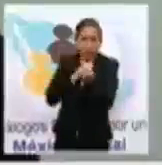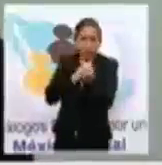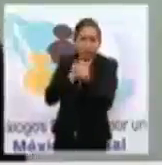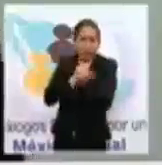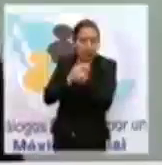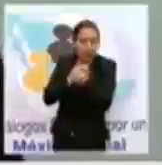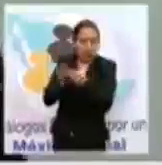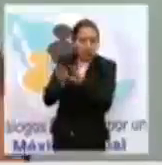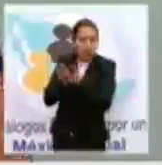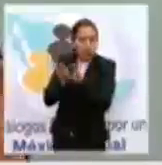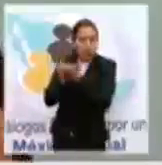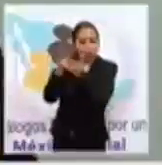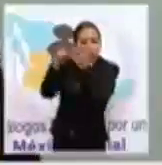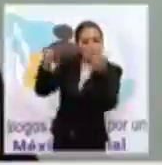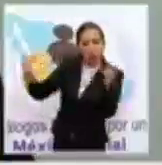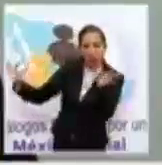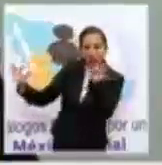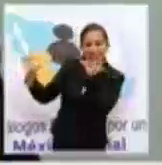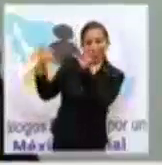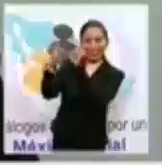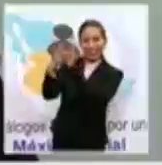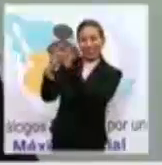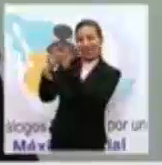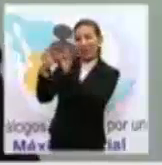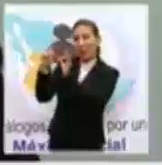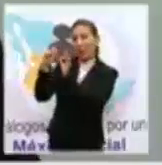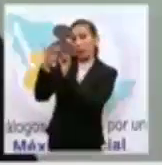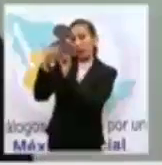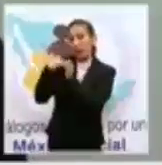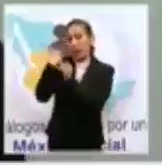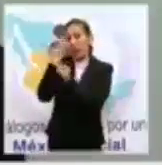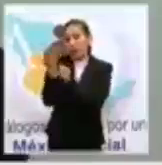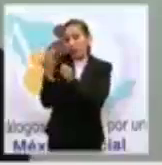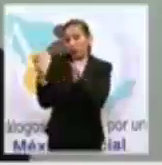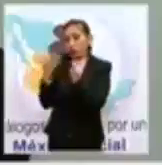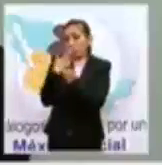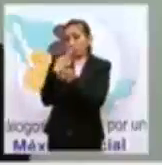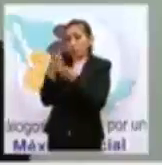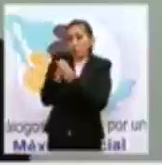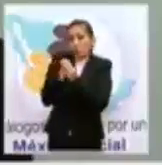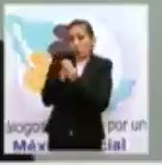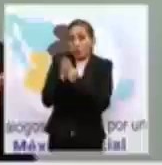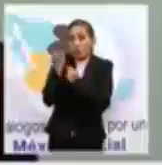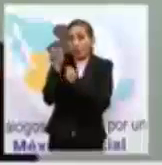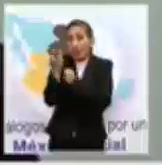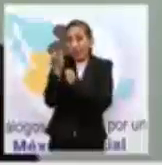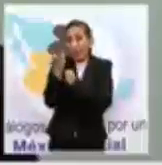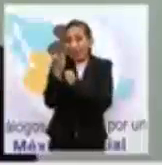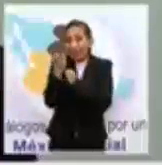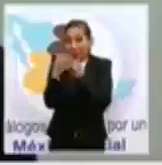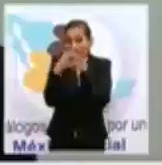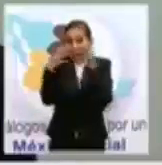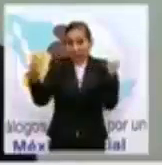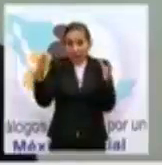una parte de nuestra historia que es democrática y queremos abrazar eso. Esa brújula grande,